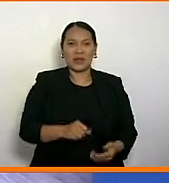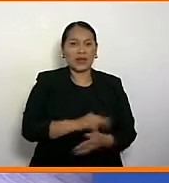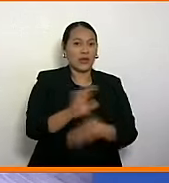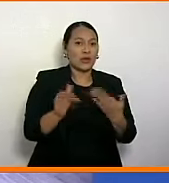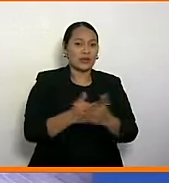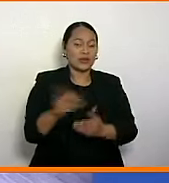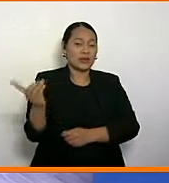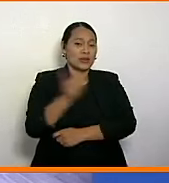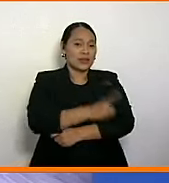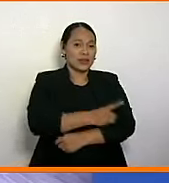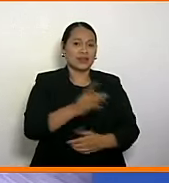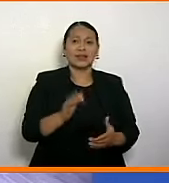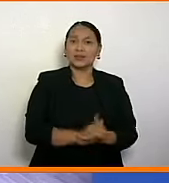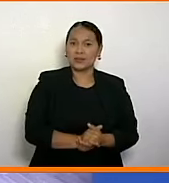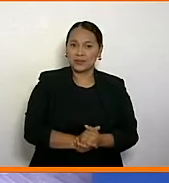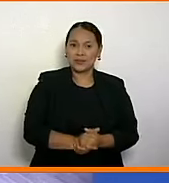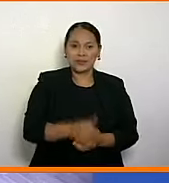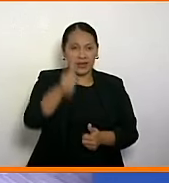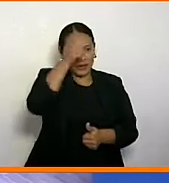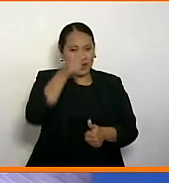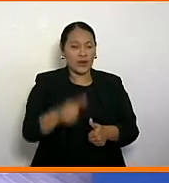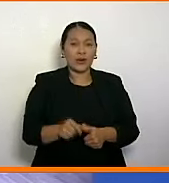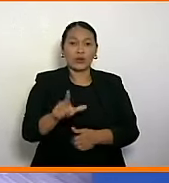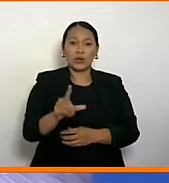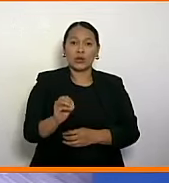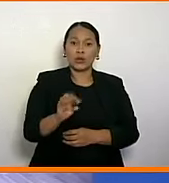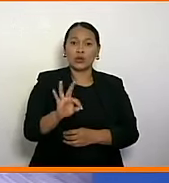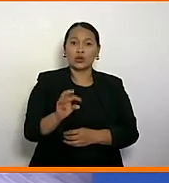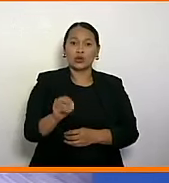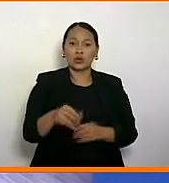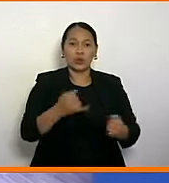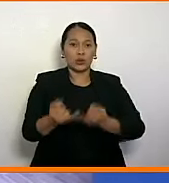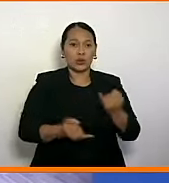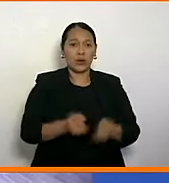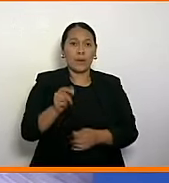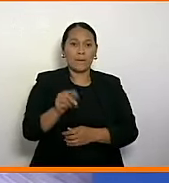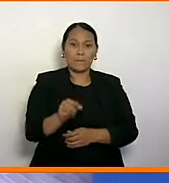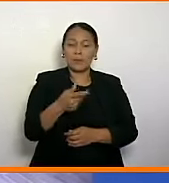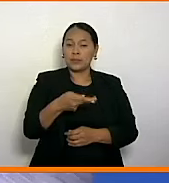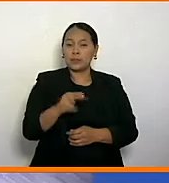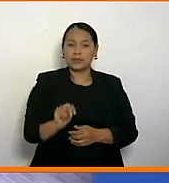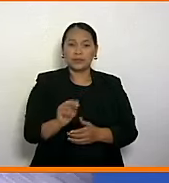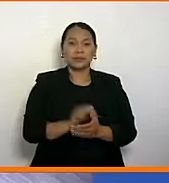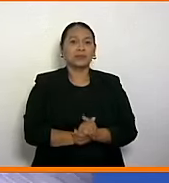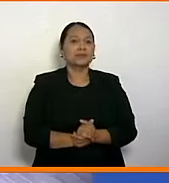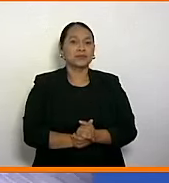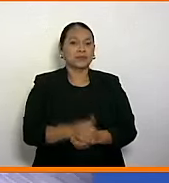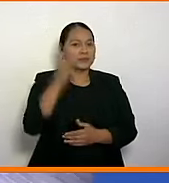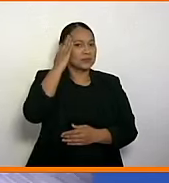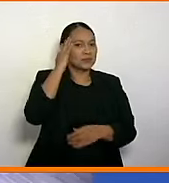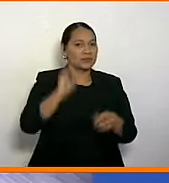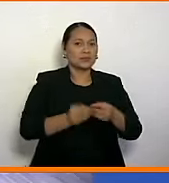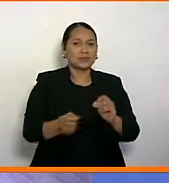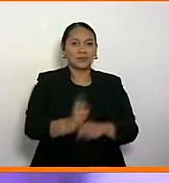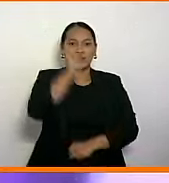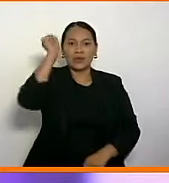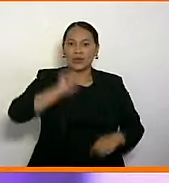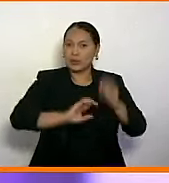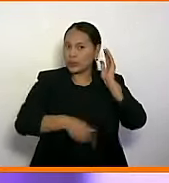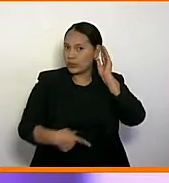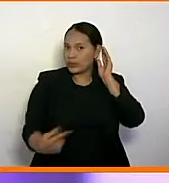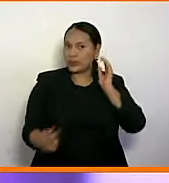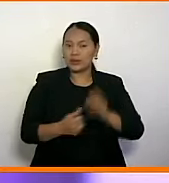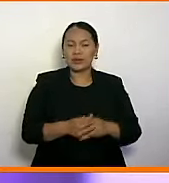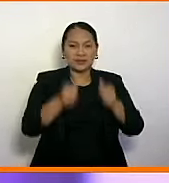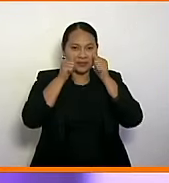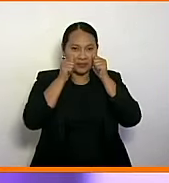Recordá, solo debes de ingresar a lotogaming.hn. Es así como conocemos ese primer dígito seleccionado en diaria para esta noche. Atentos,